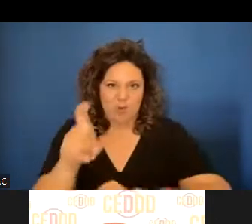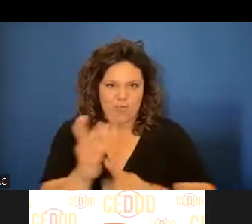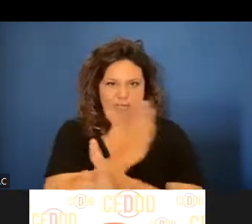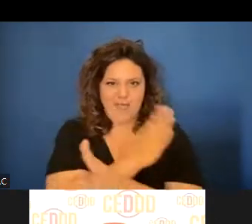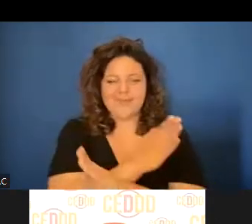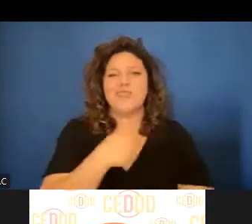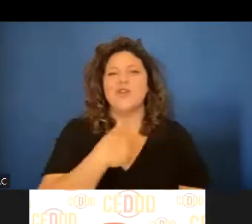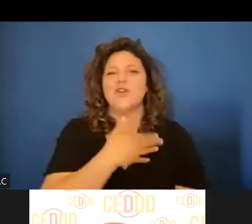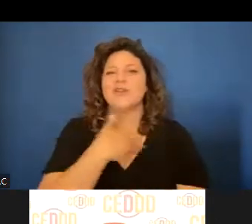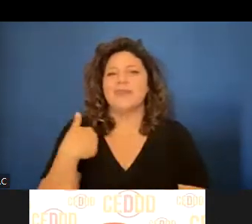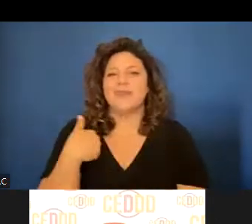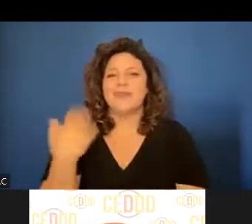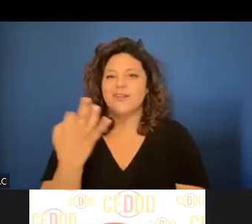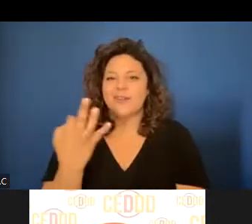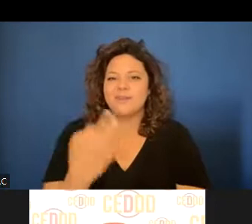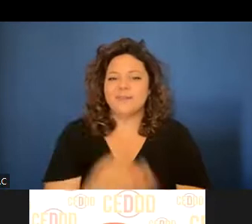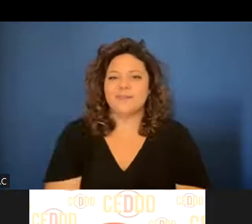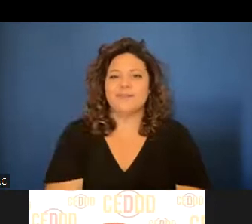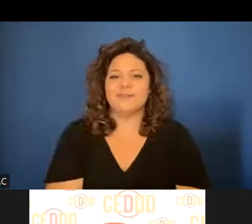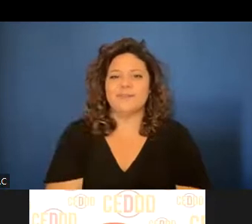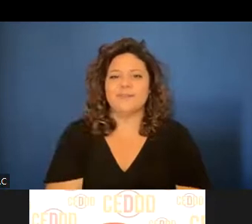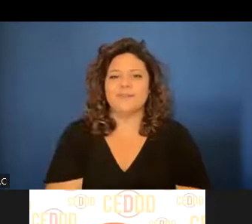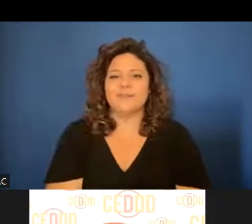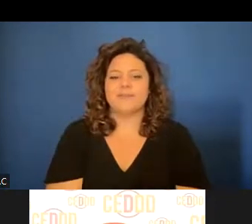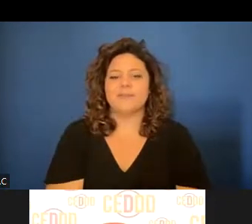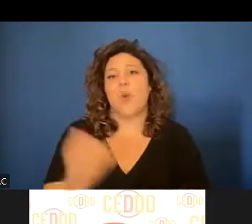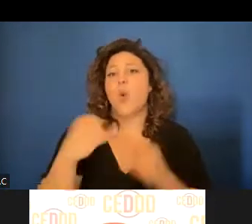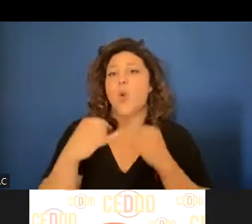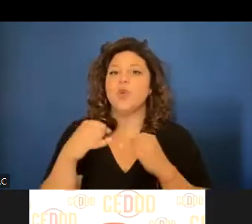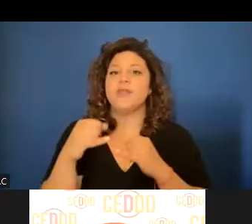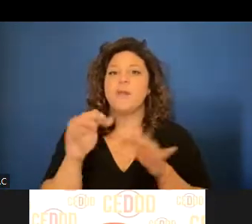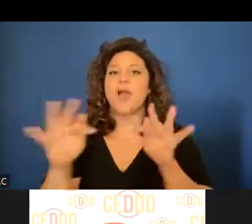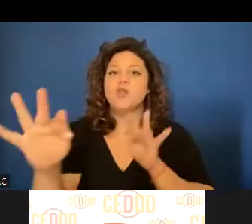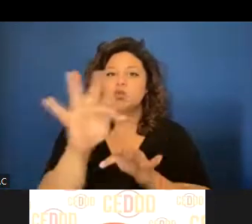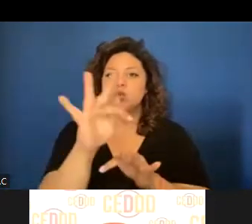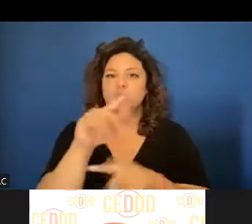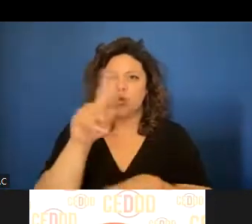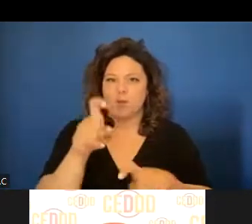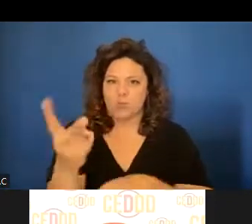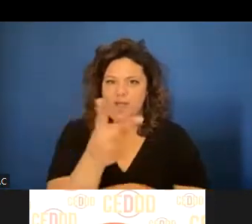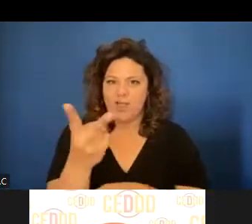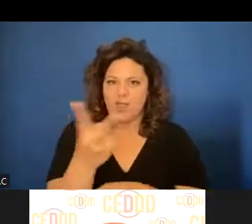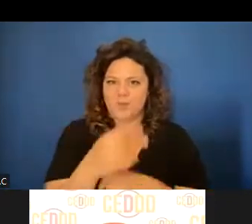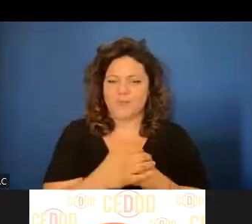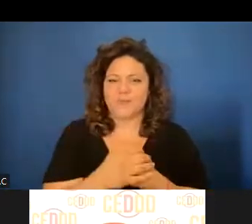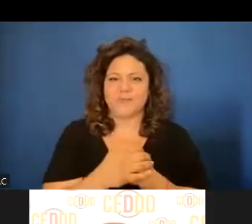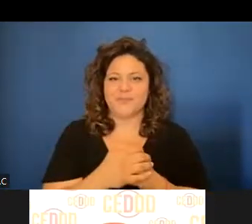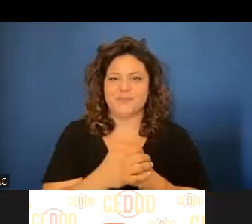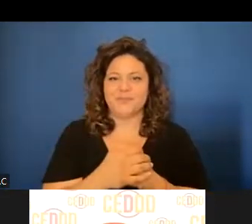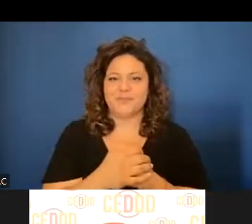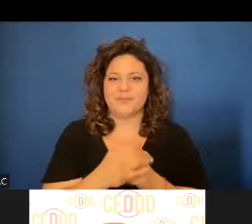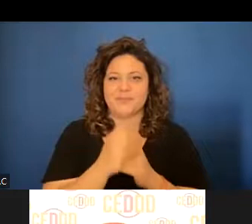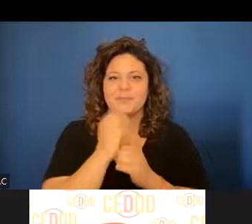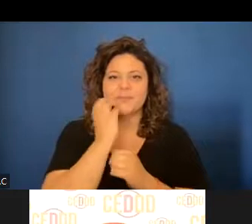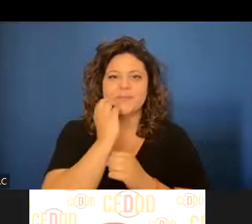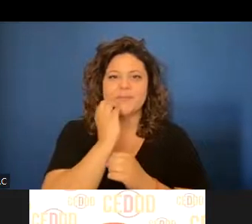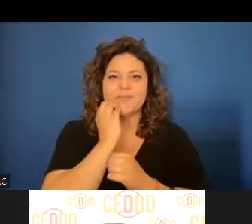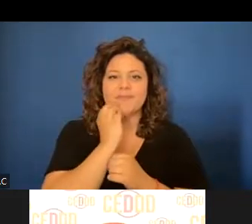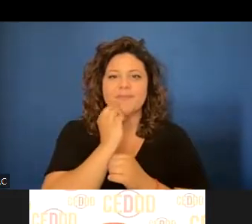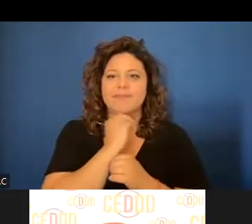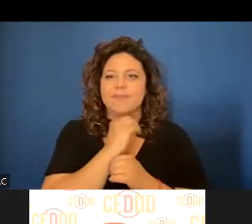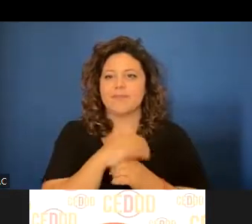de un acoso, de un moving o de una persona por su sexo, por su condición, lo complicado es la prueba, ¿vale? Lo complicado